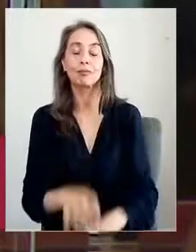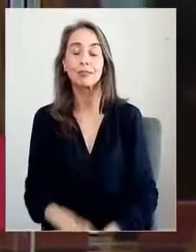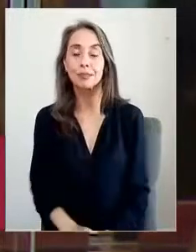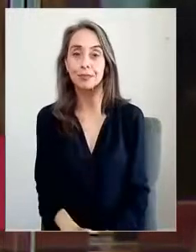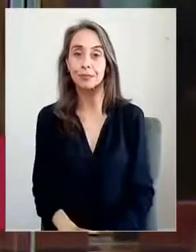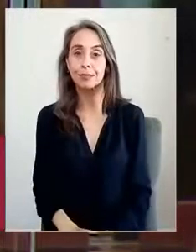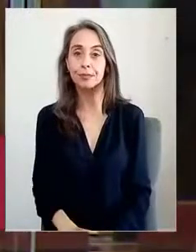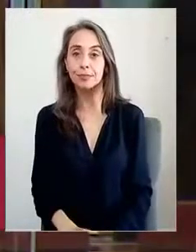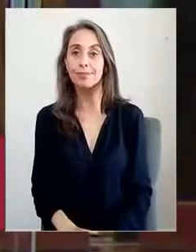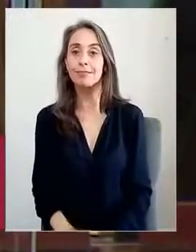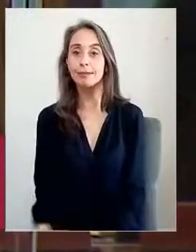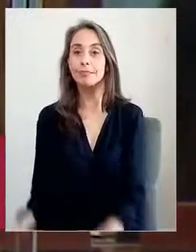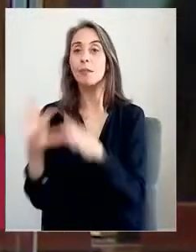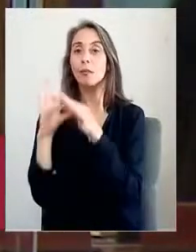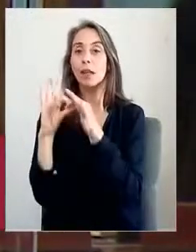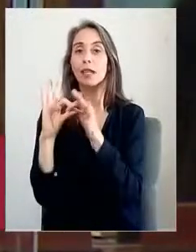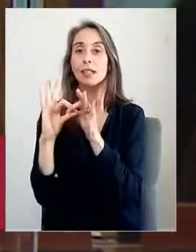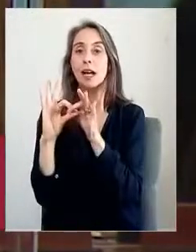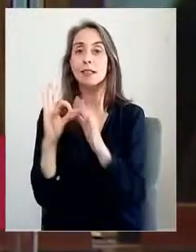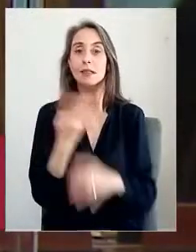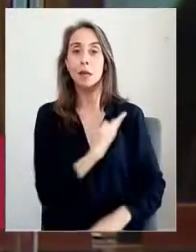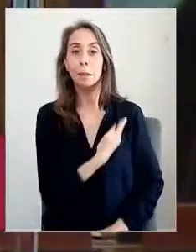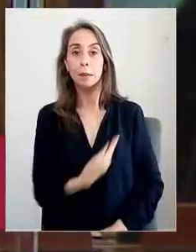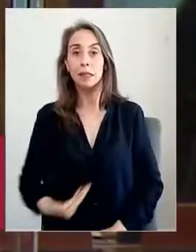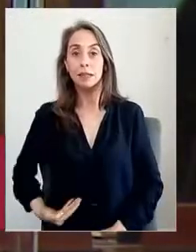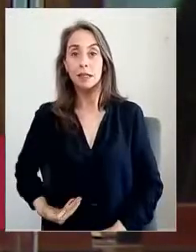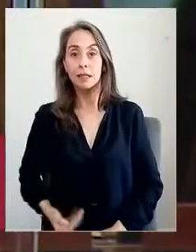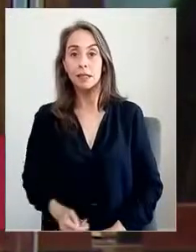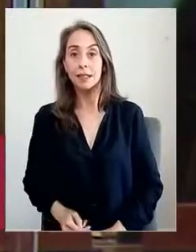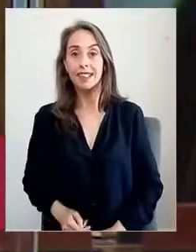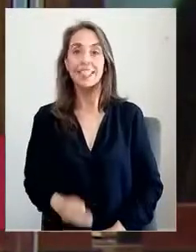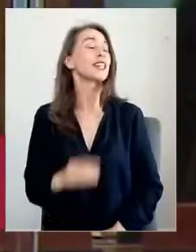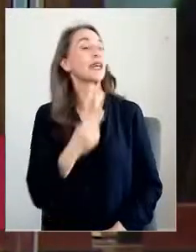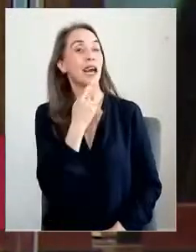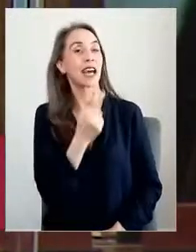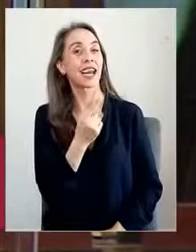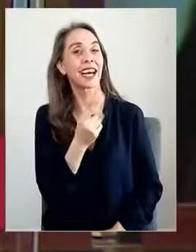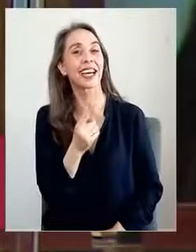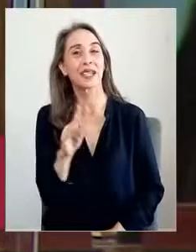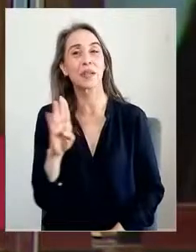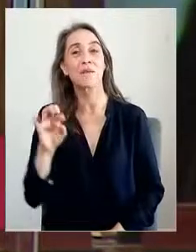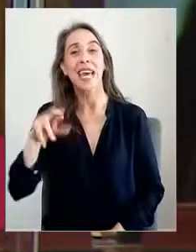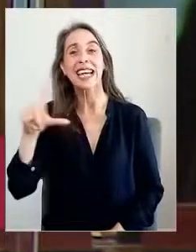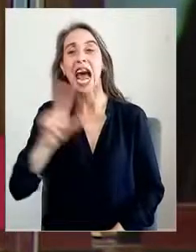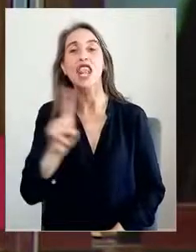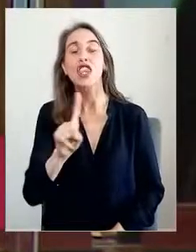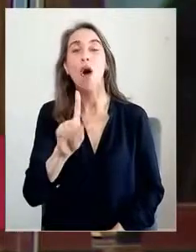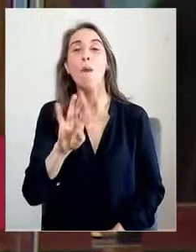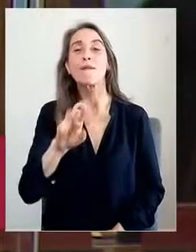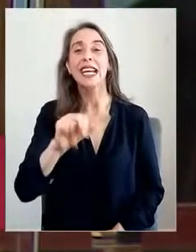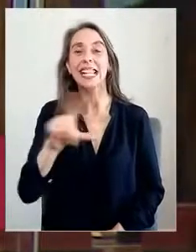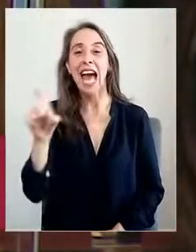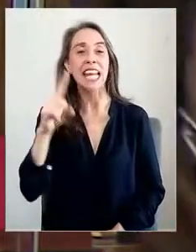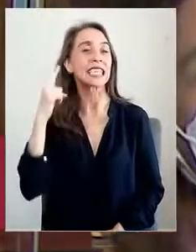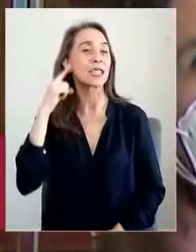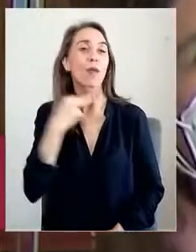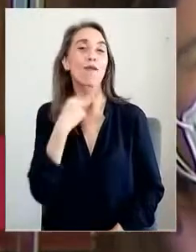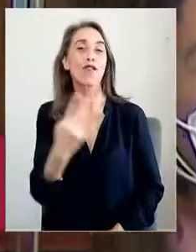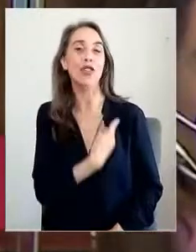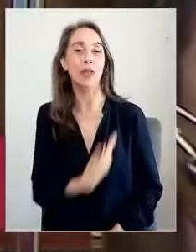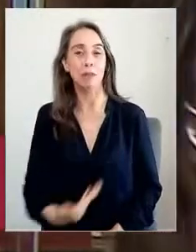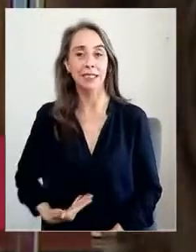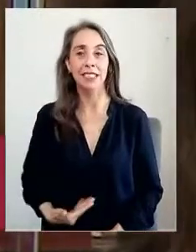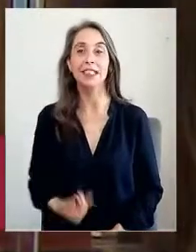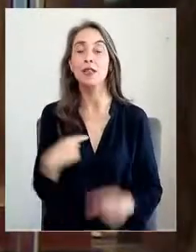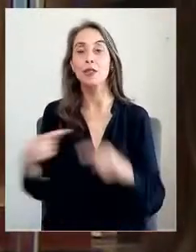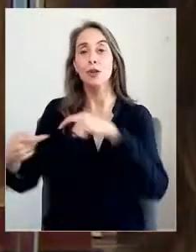Gracias, presidente. Bernales. Yo en esta intervención quiero sumarme a las palabras de la diputada